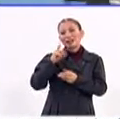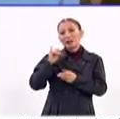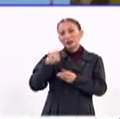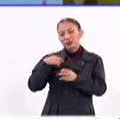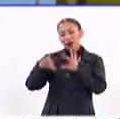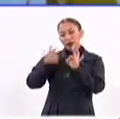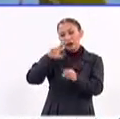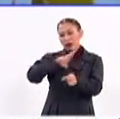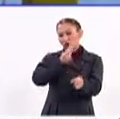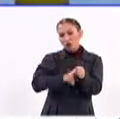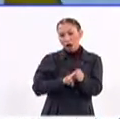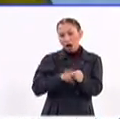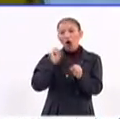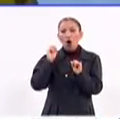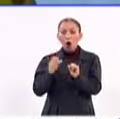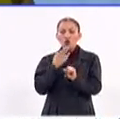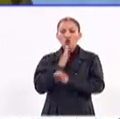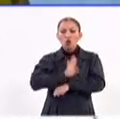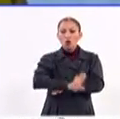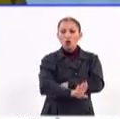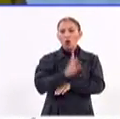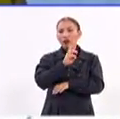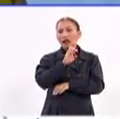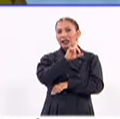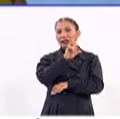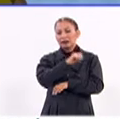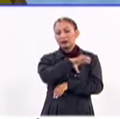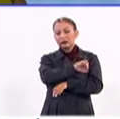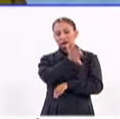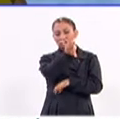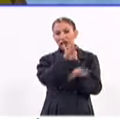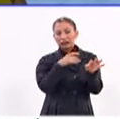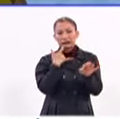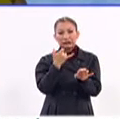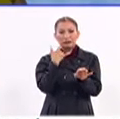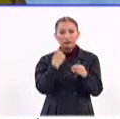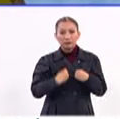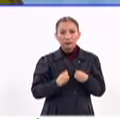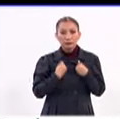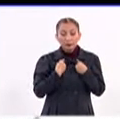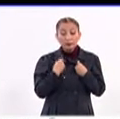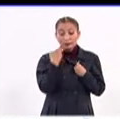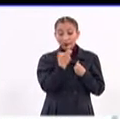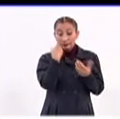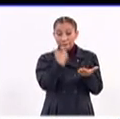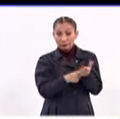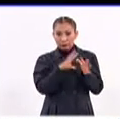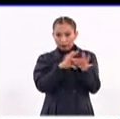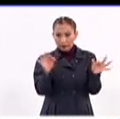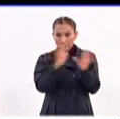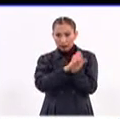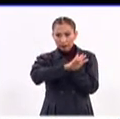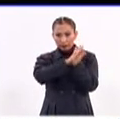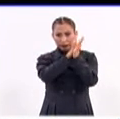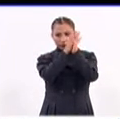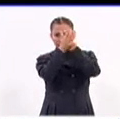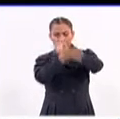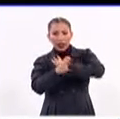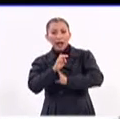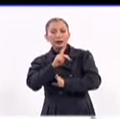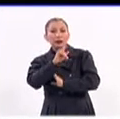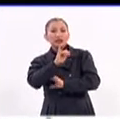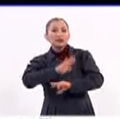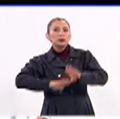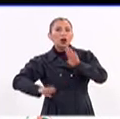de la selección natural o la preservación de las razas preferidas en la lucha por la vida. En ella plantea la transformación de unas